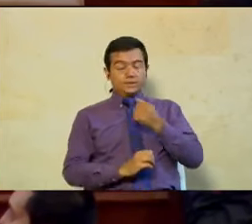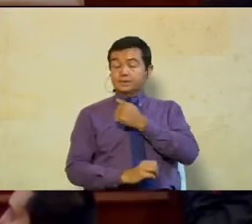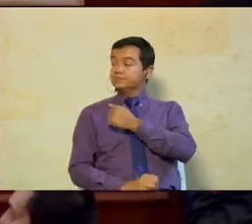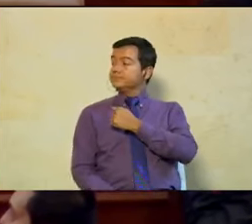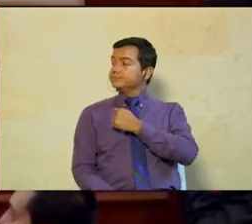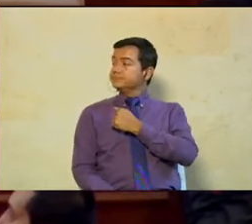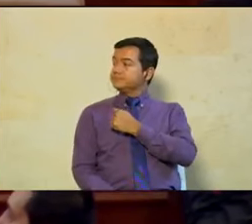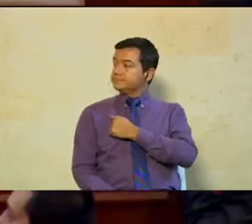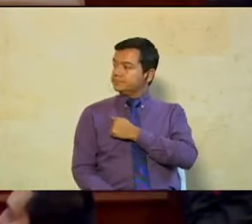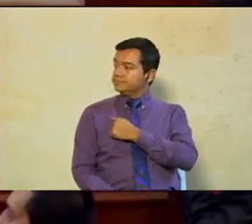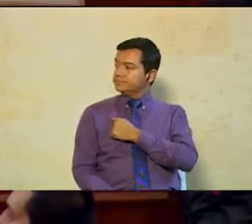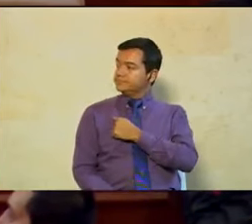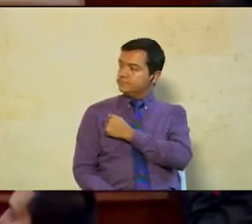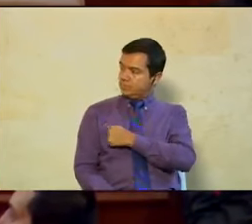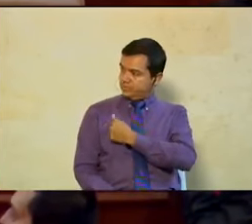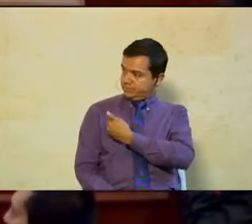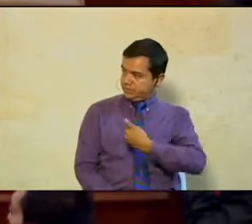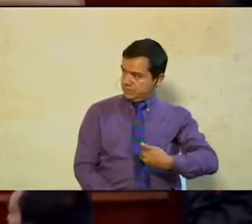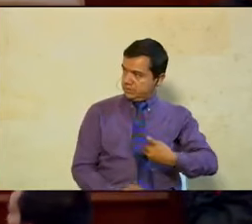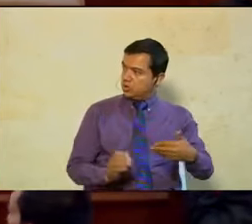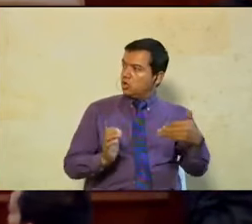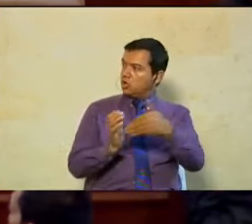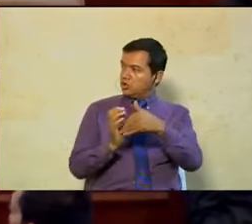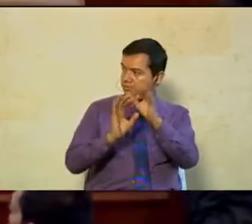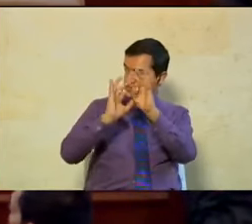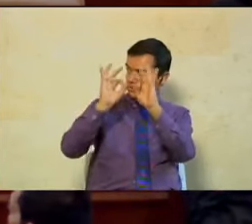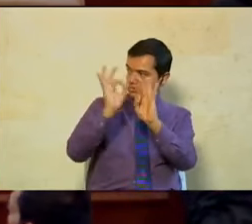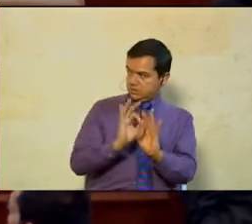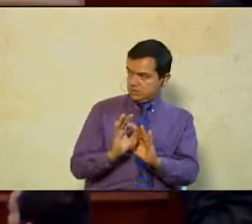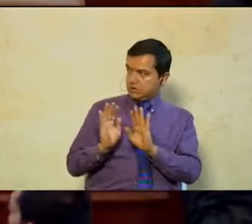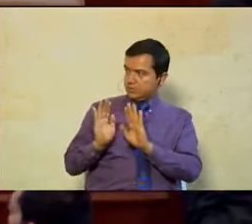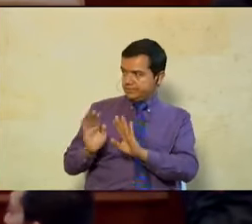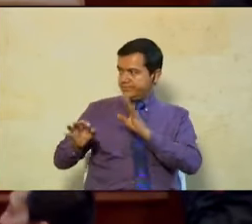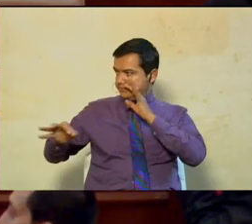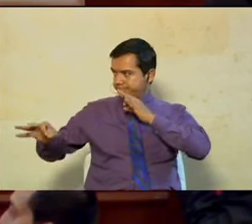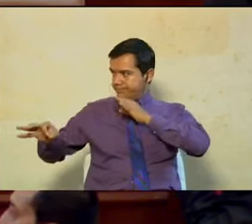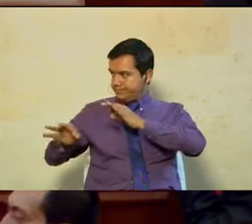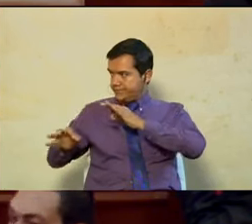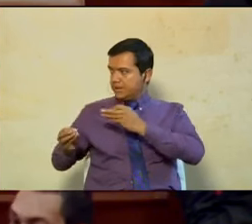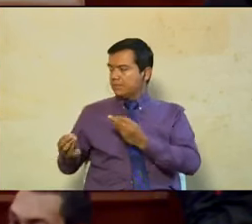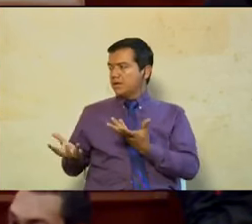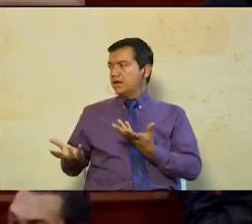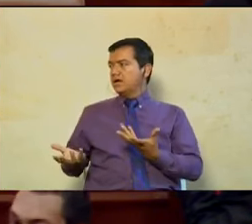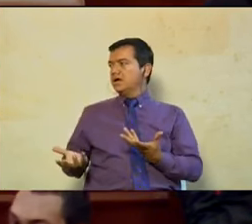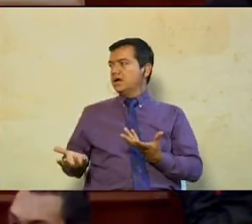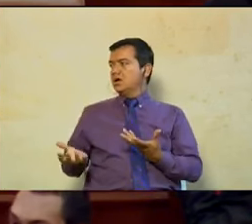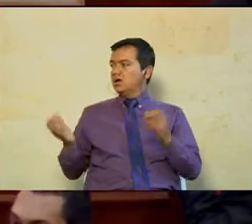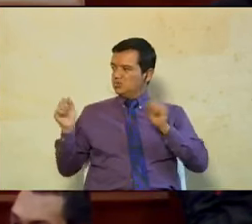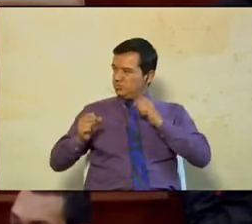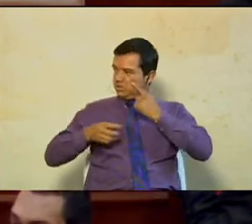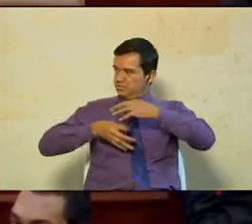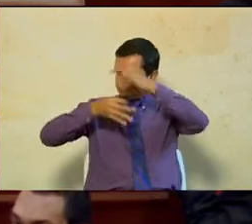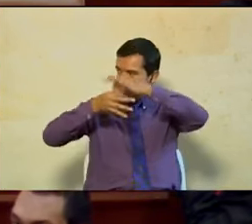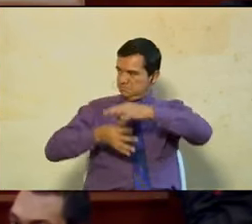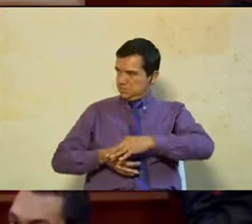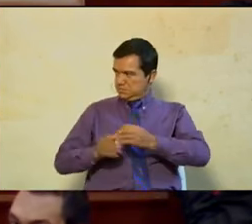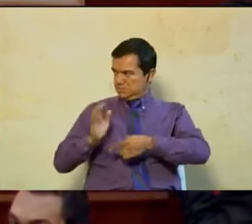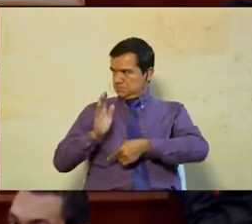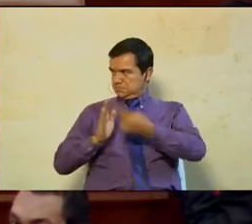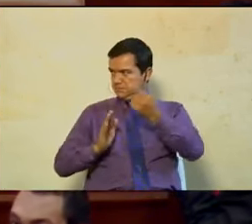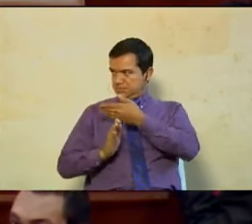revalua redundancia vamos a reorganizar esto de la siguiente manera para que se pueda votar de mejor